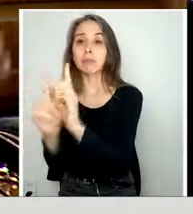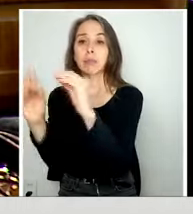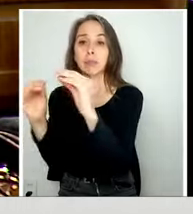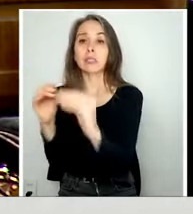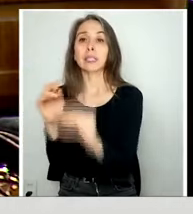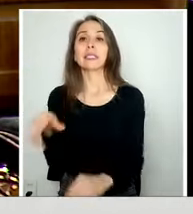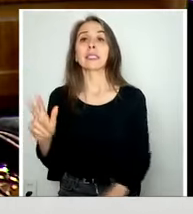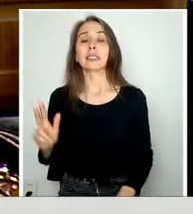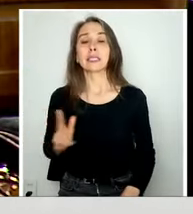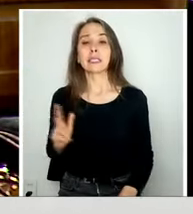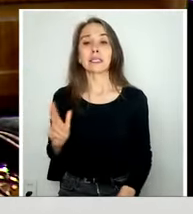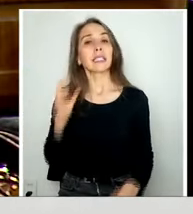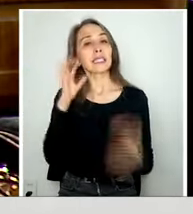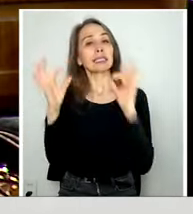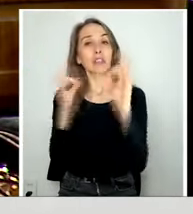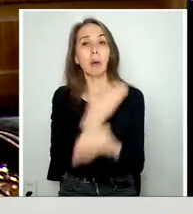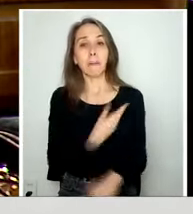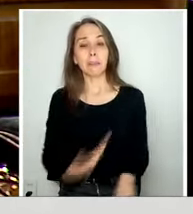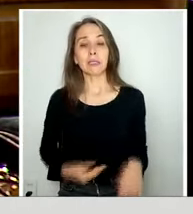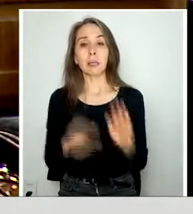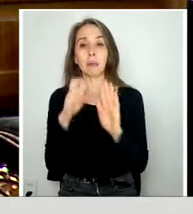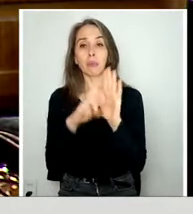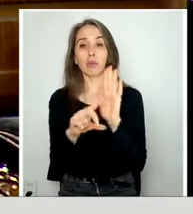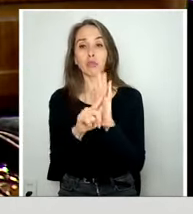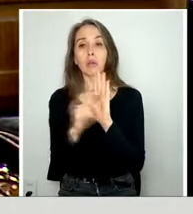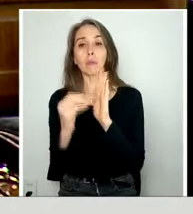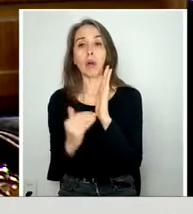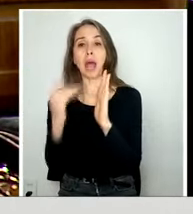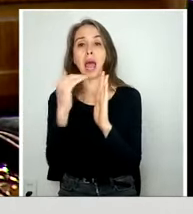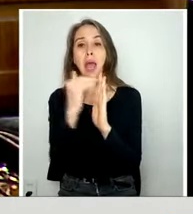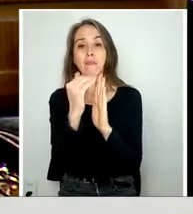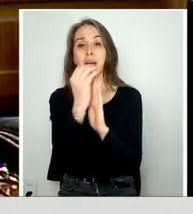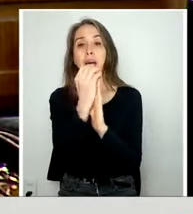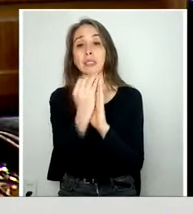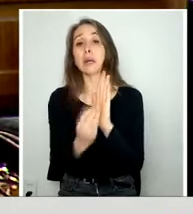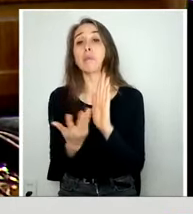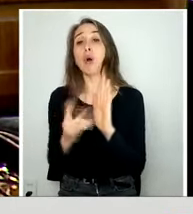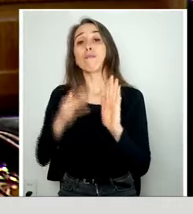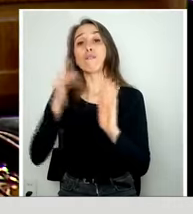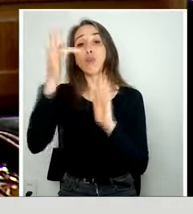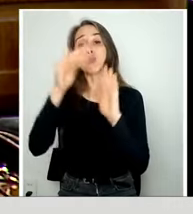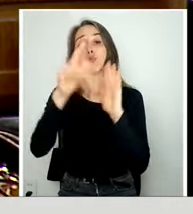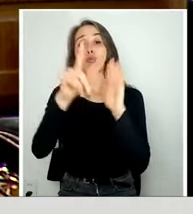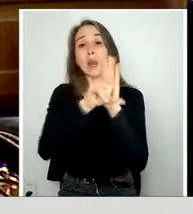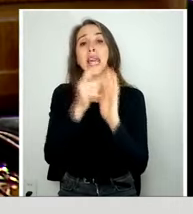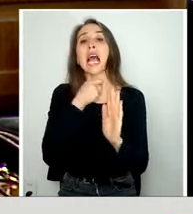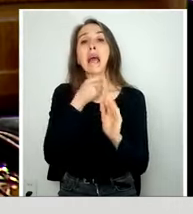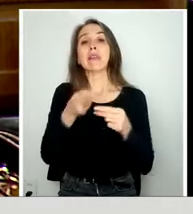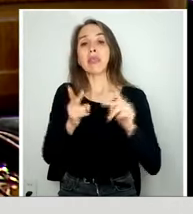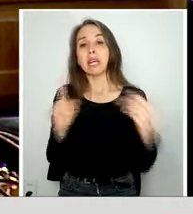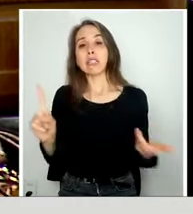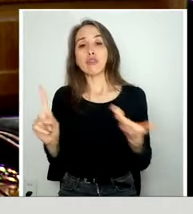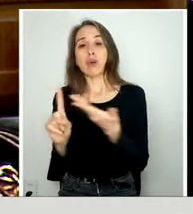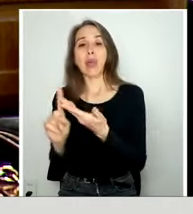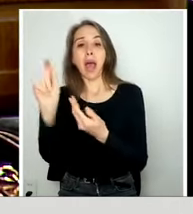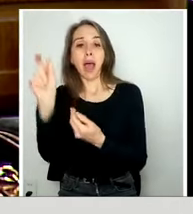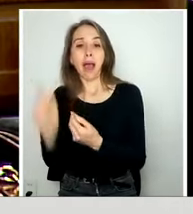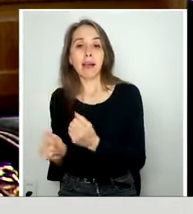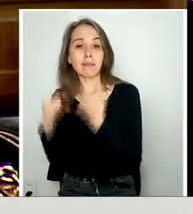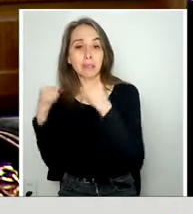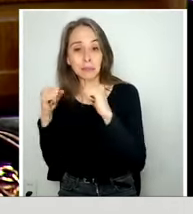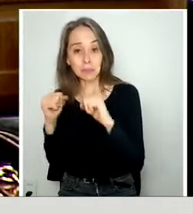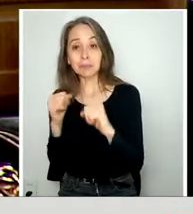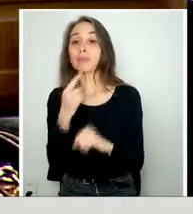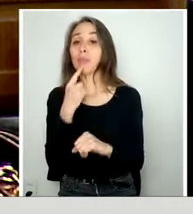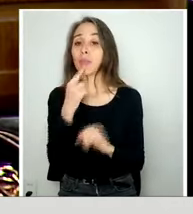presidente señora presidenta es un tremendo avance para garantizar los derechos que se deben dar yo por otro lado también quiero destacar que este